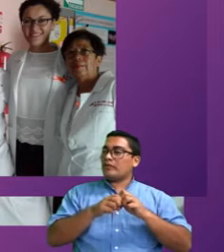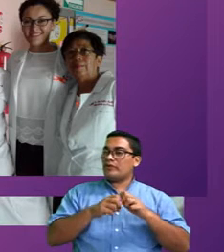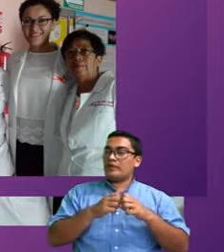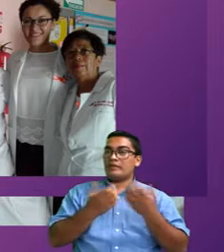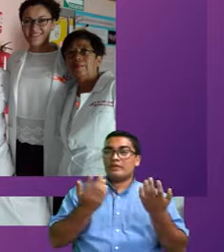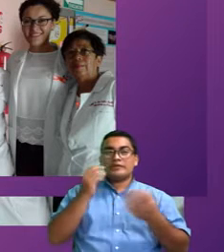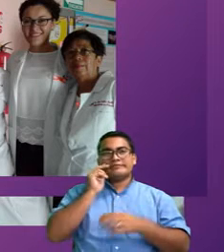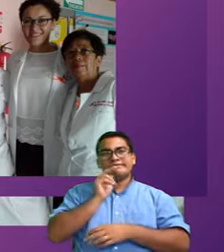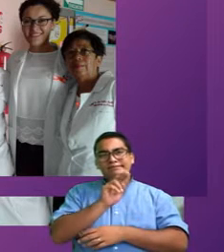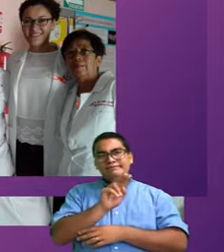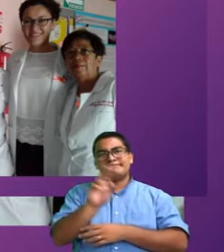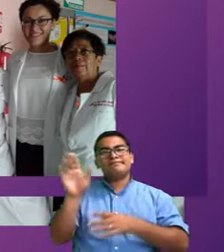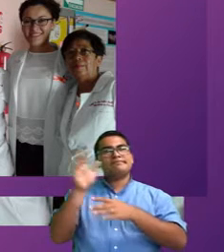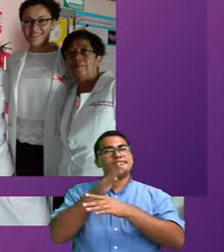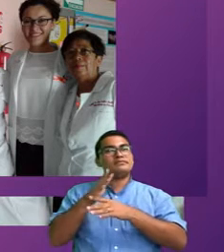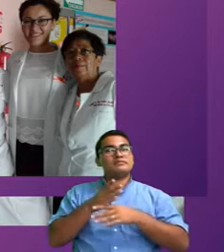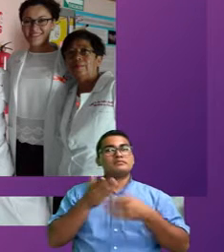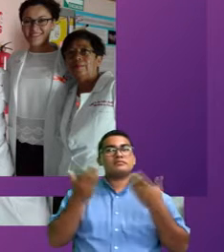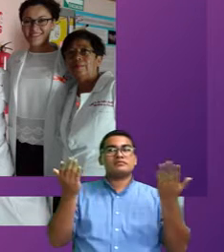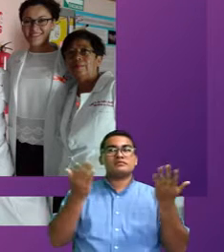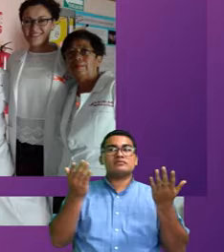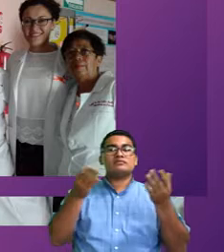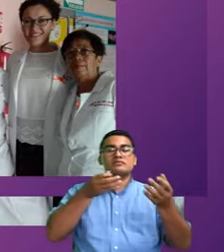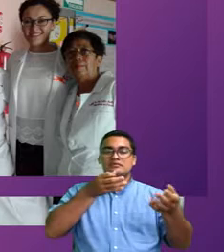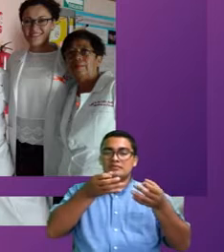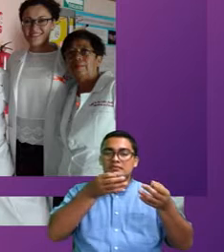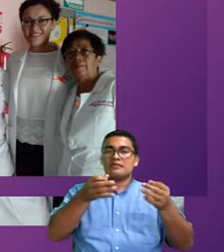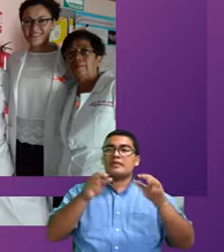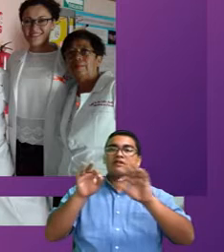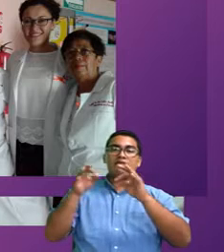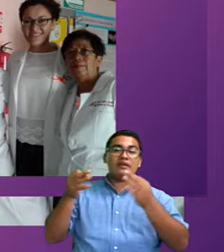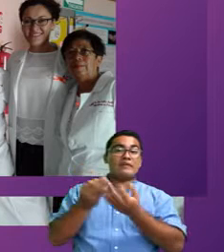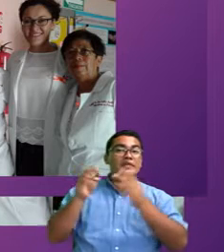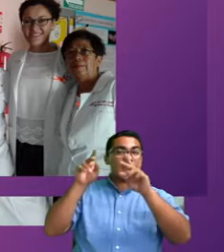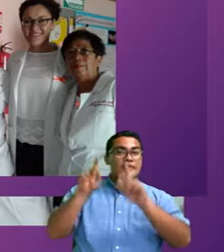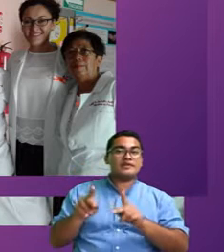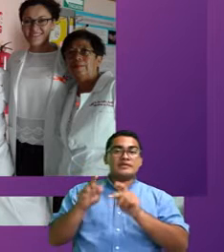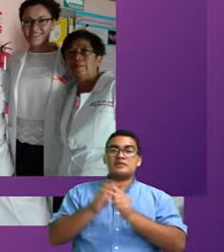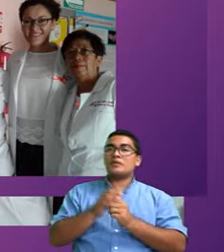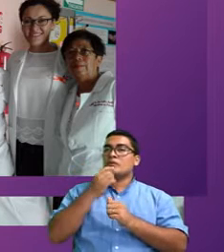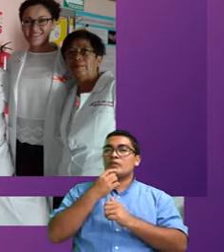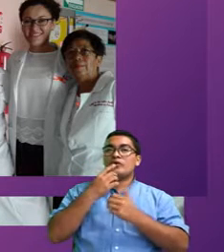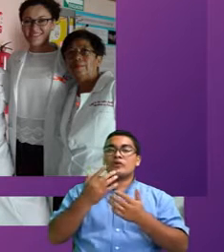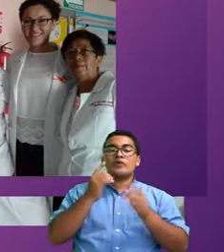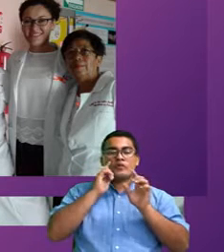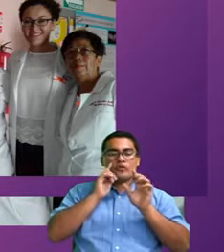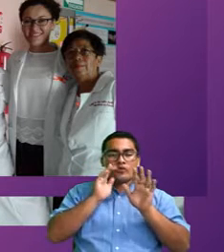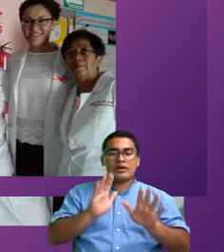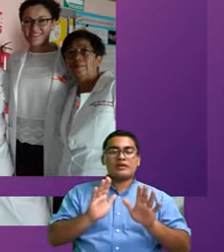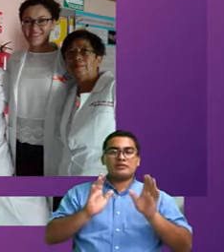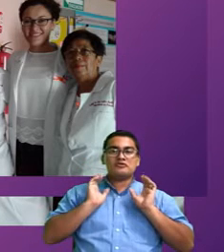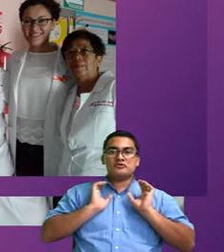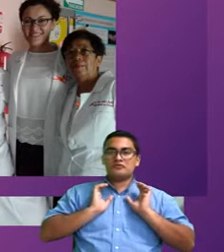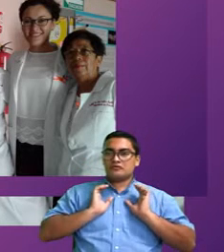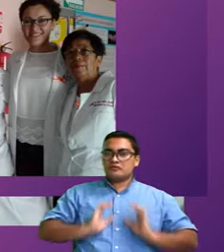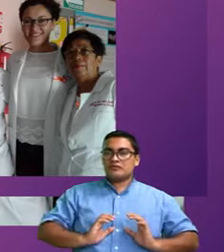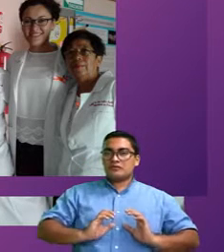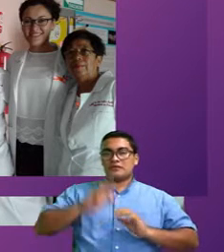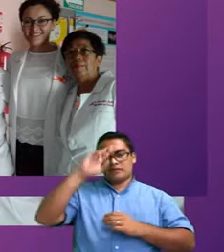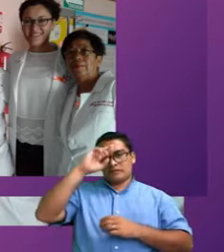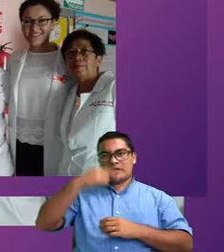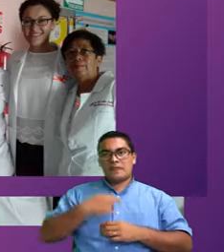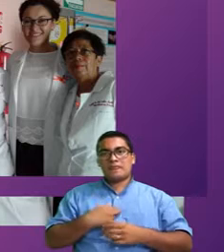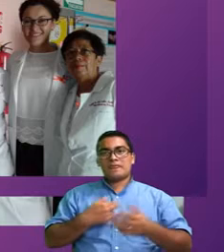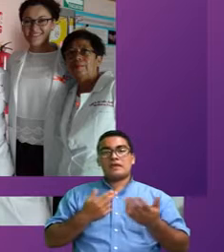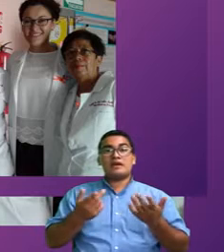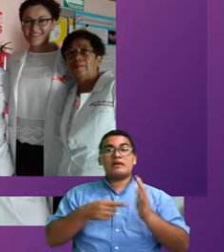todos sus puntos de vista. Y esto también se le trata de explicar al familiar. ¿Por qué? Porque hay cuidados físicos que son responsabilidad del familiar, como el